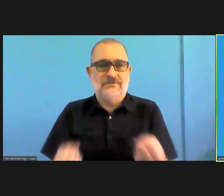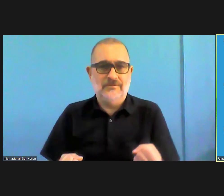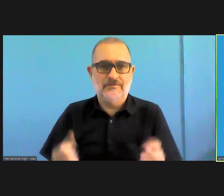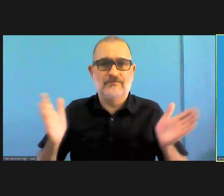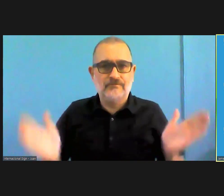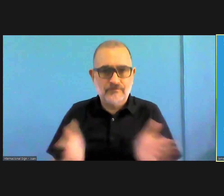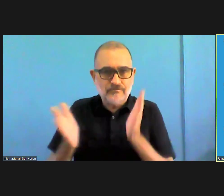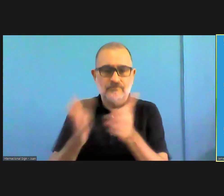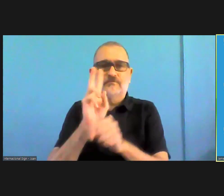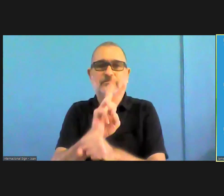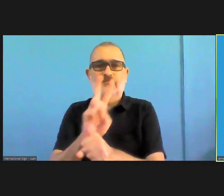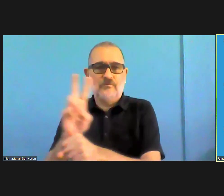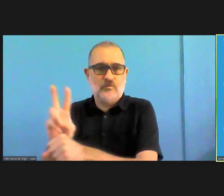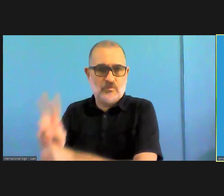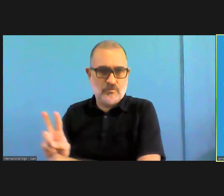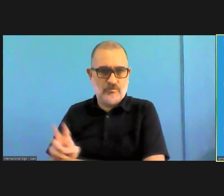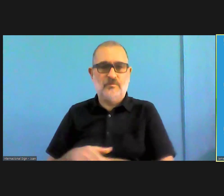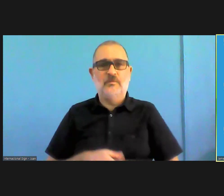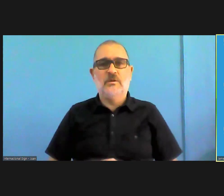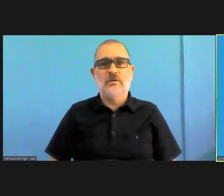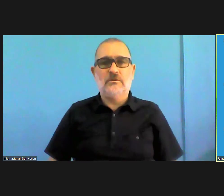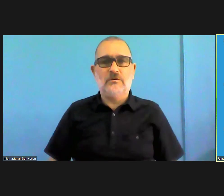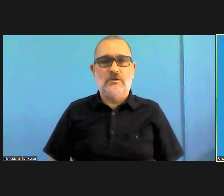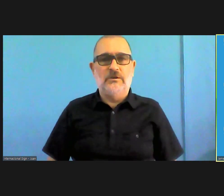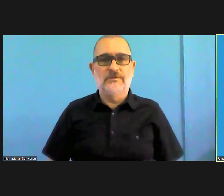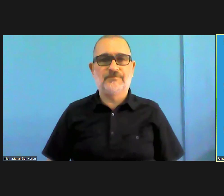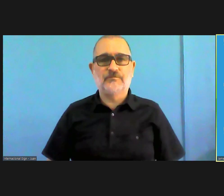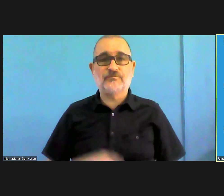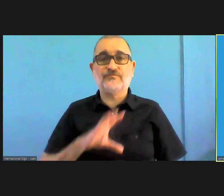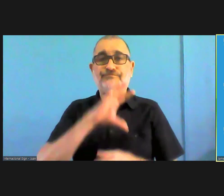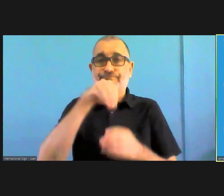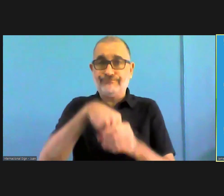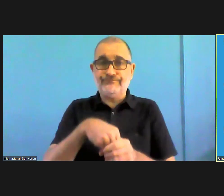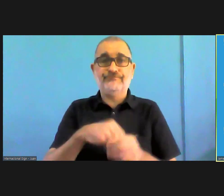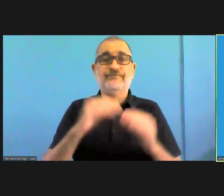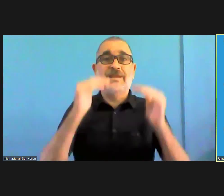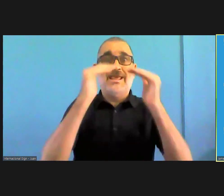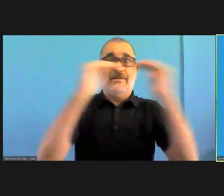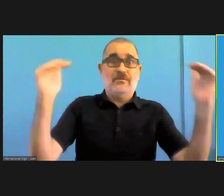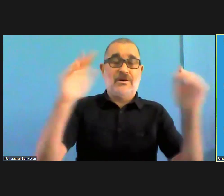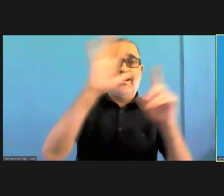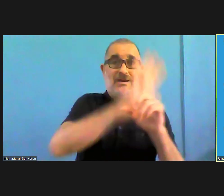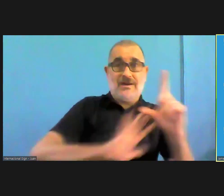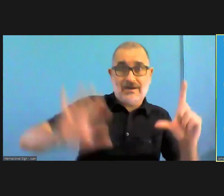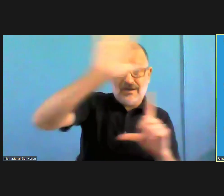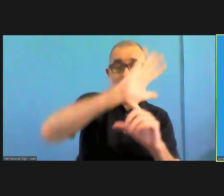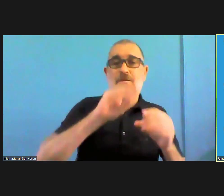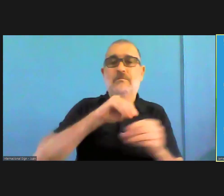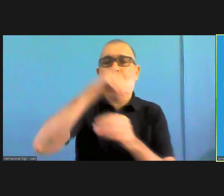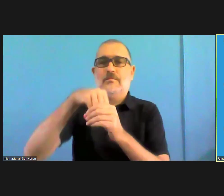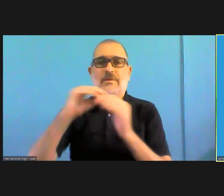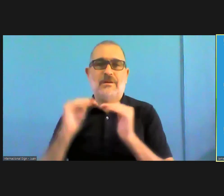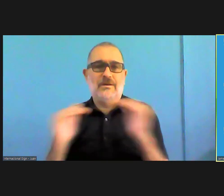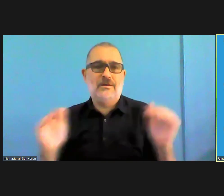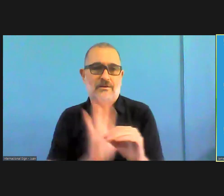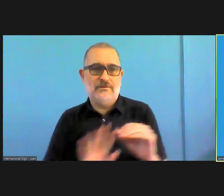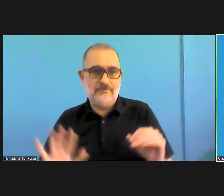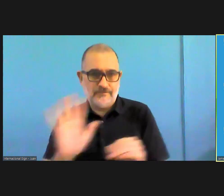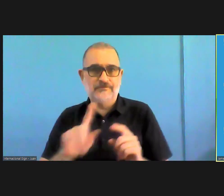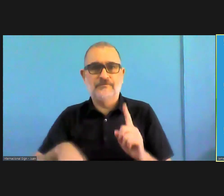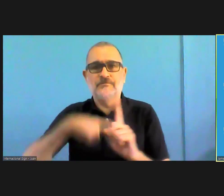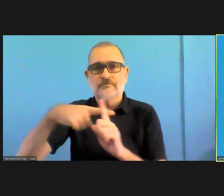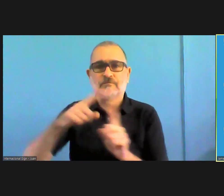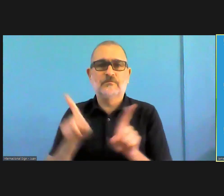de recursos en base tanto en la definición de políticas que abordan la capacidad de la salud pública, así